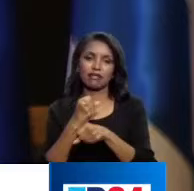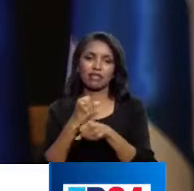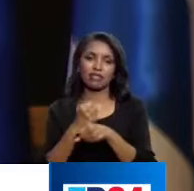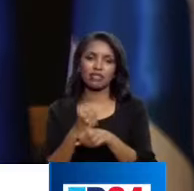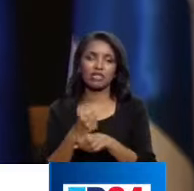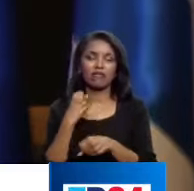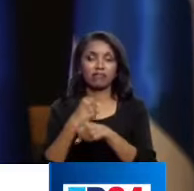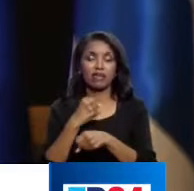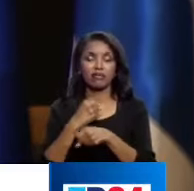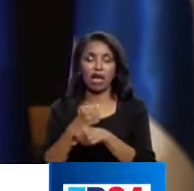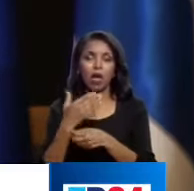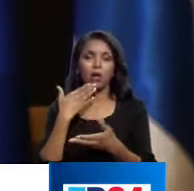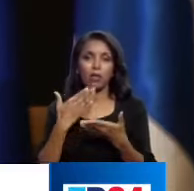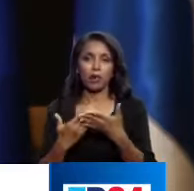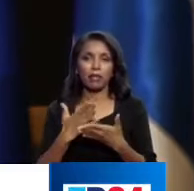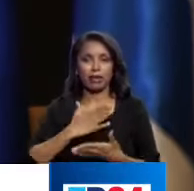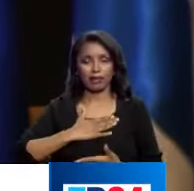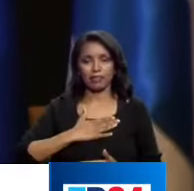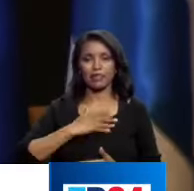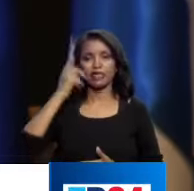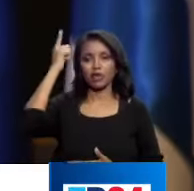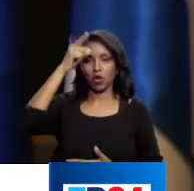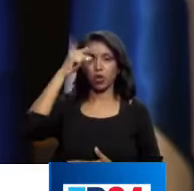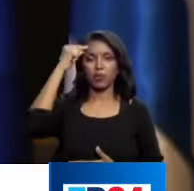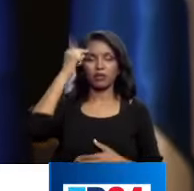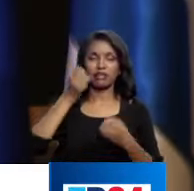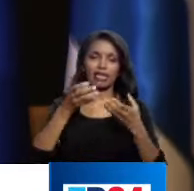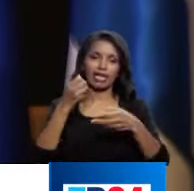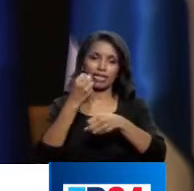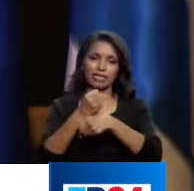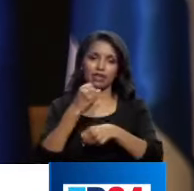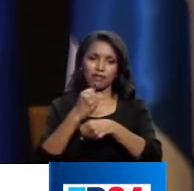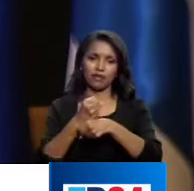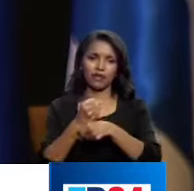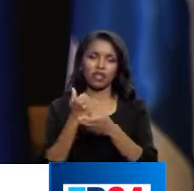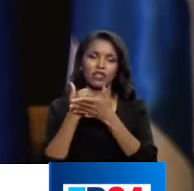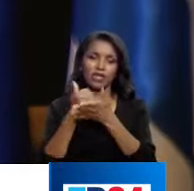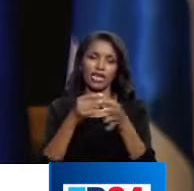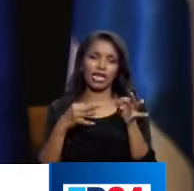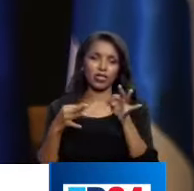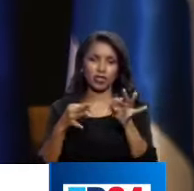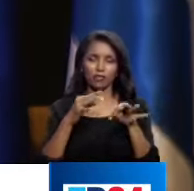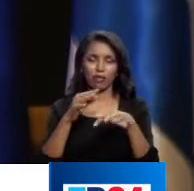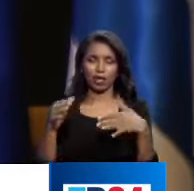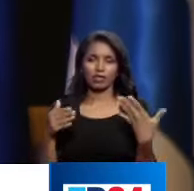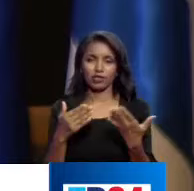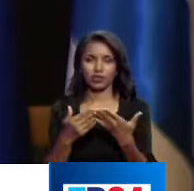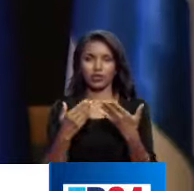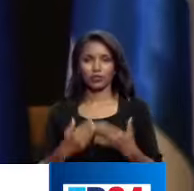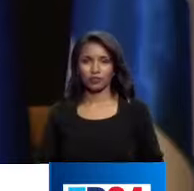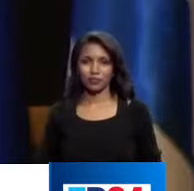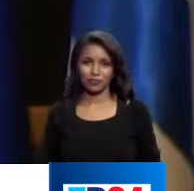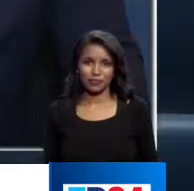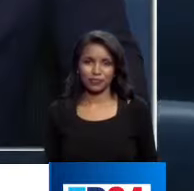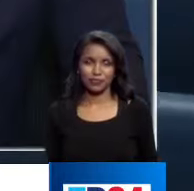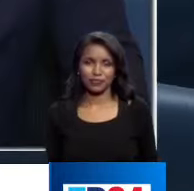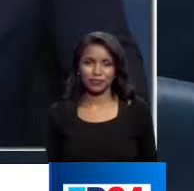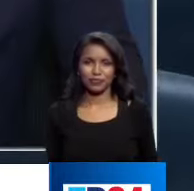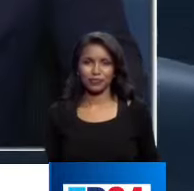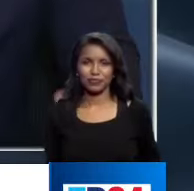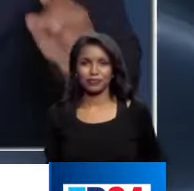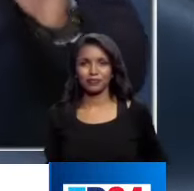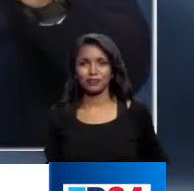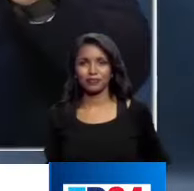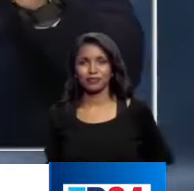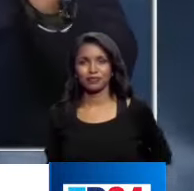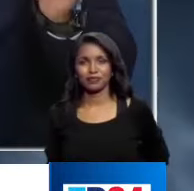serían proyectos insignes que traerían empleo, ayudarían al turismo y dinamizarían la economía de todos los